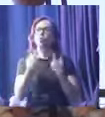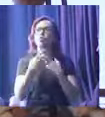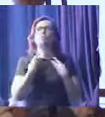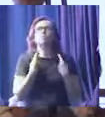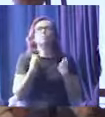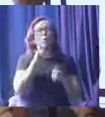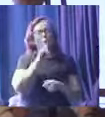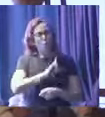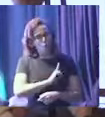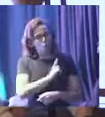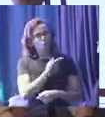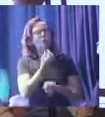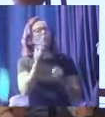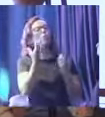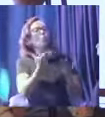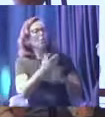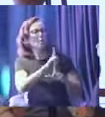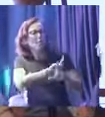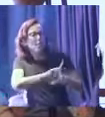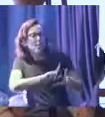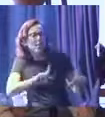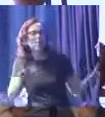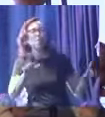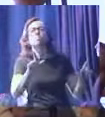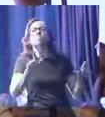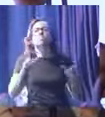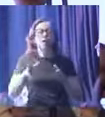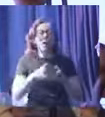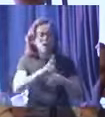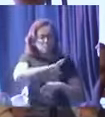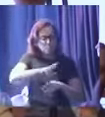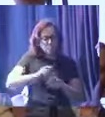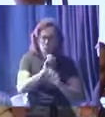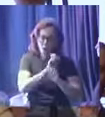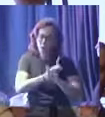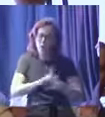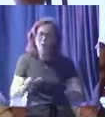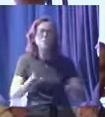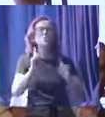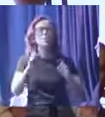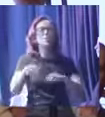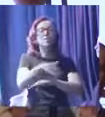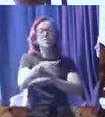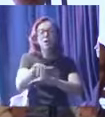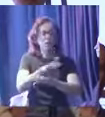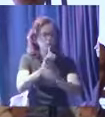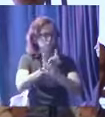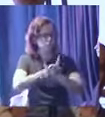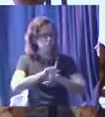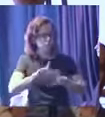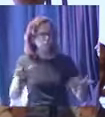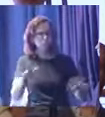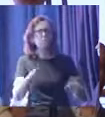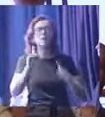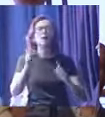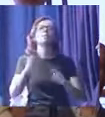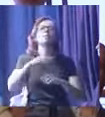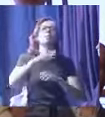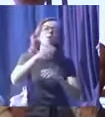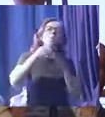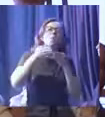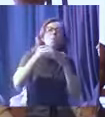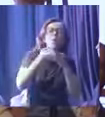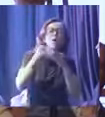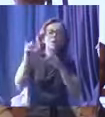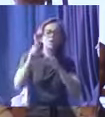orgullosos por lo limpia, por la limpieza de sus arroyos, por la limpieza de sus veredas, por su bahía, por la limpieza de